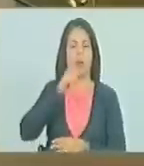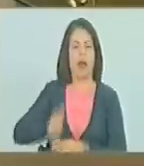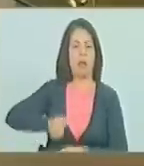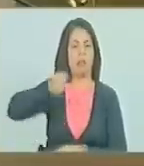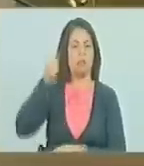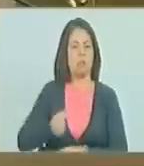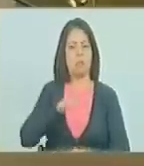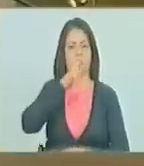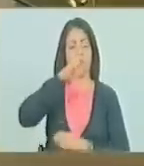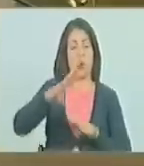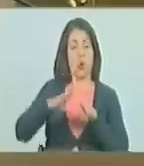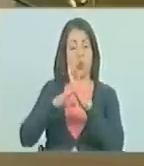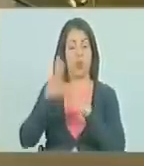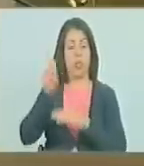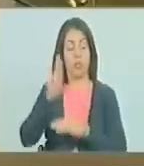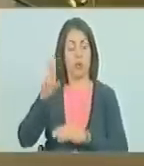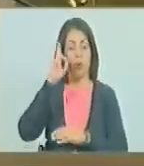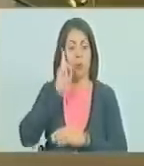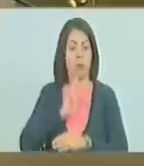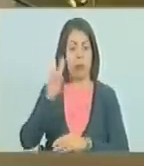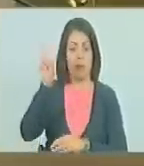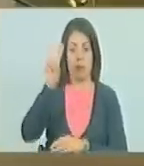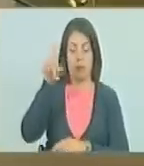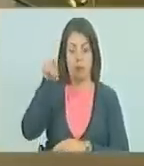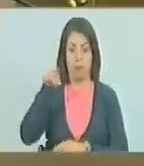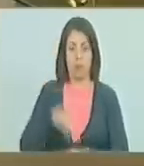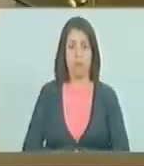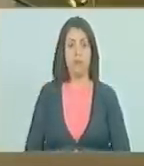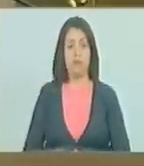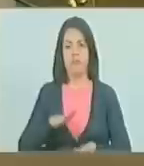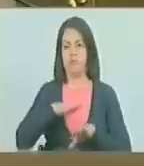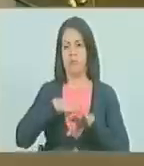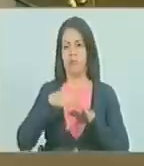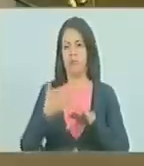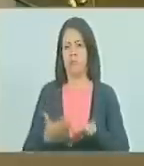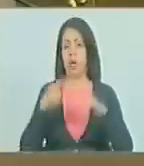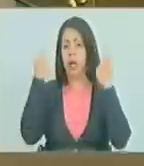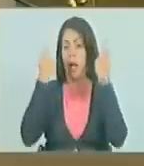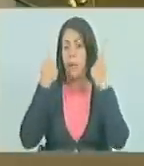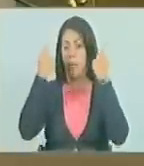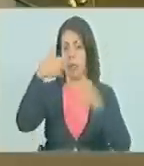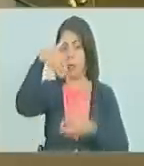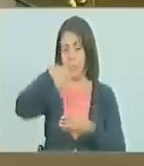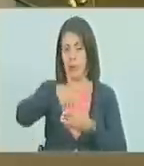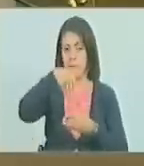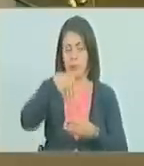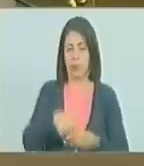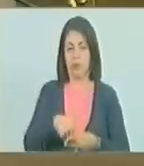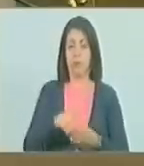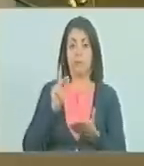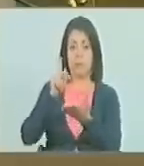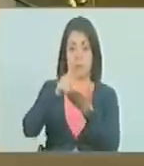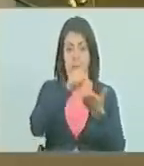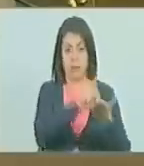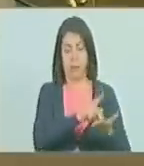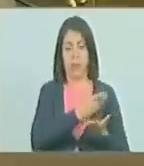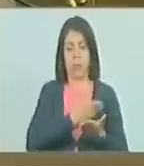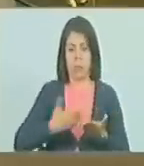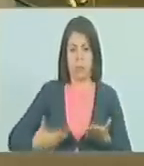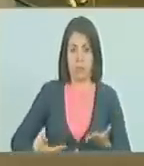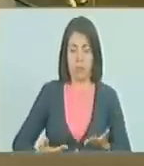impertinentes contra la República Bolivariana de Venezuela en el marco de su campaña electoral como candidato